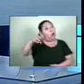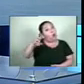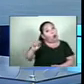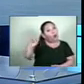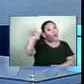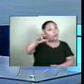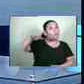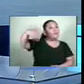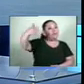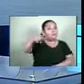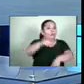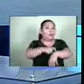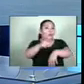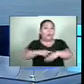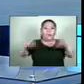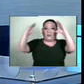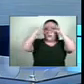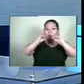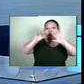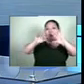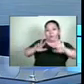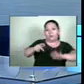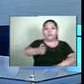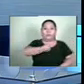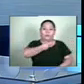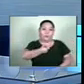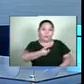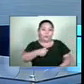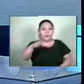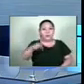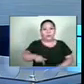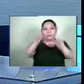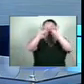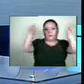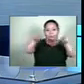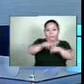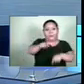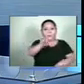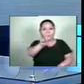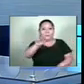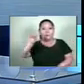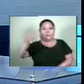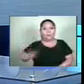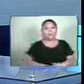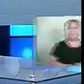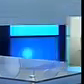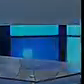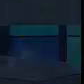próximo lunes a eso de las 8 de la noche en la emisión estelar. Noticiero Hechos de Canal 12. Buenas noches.